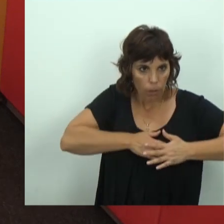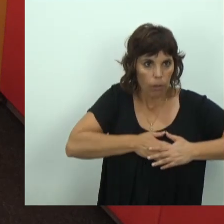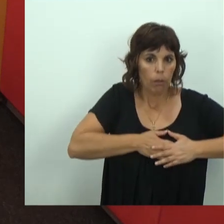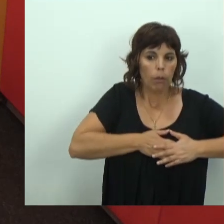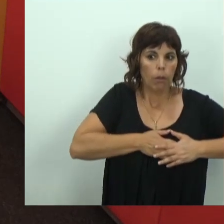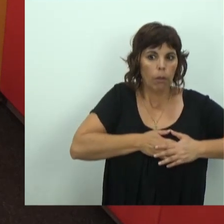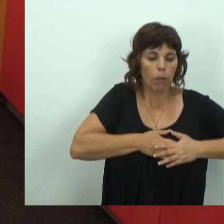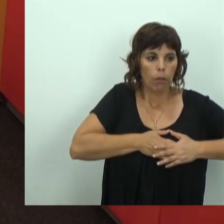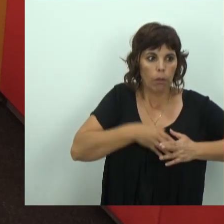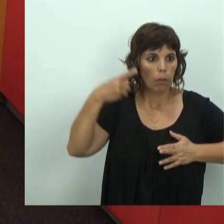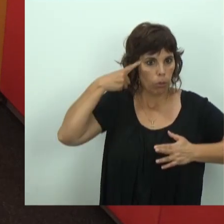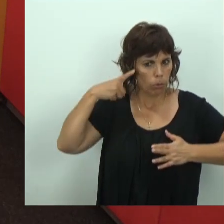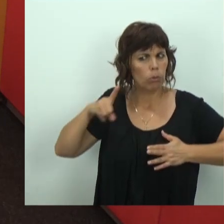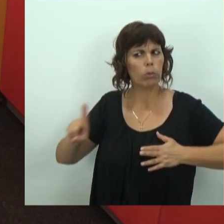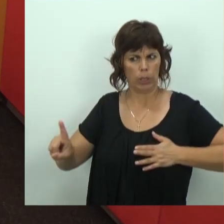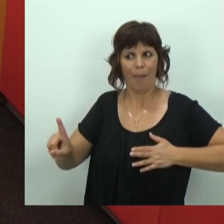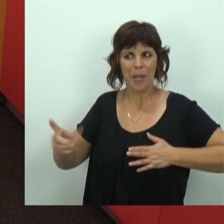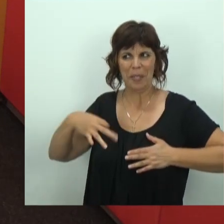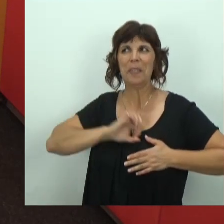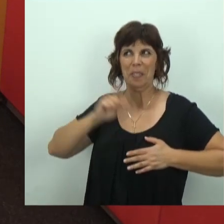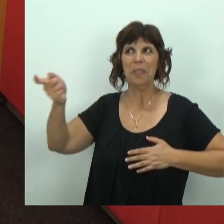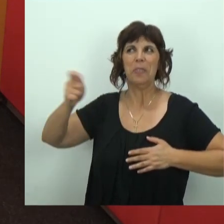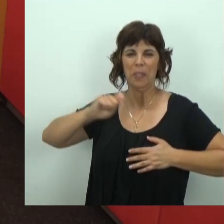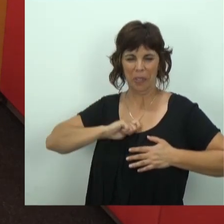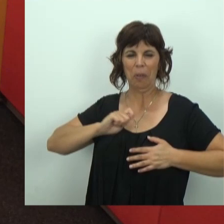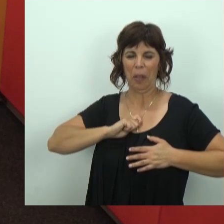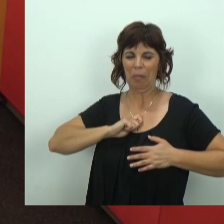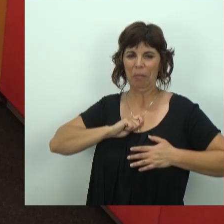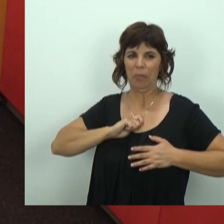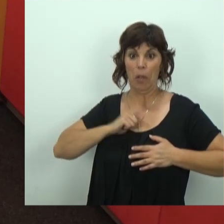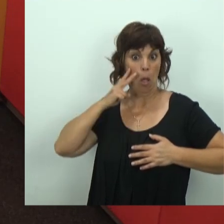esa confirmación en su corazón, ahora lo he recibido,